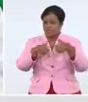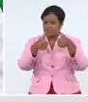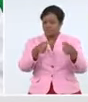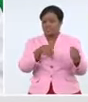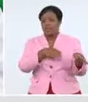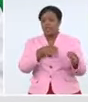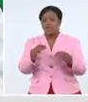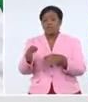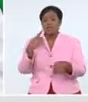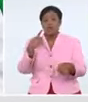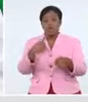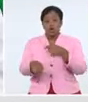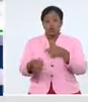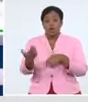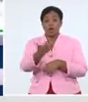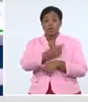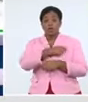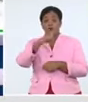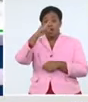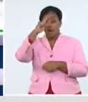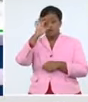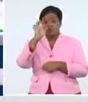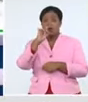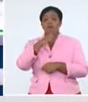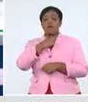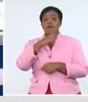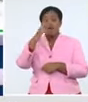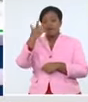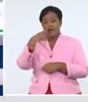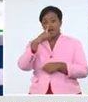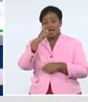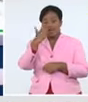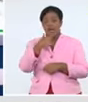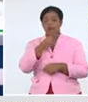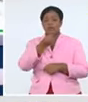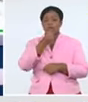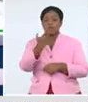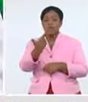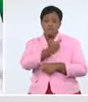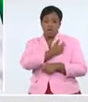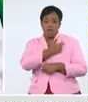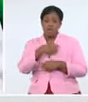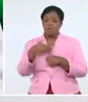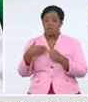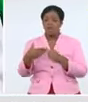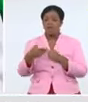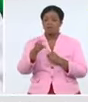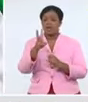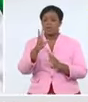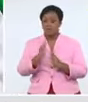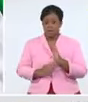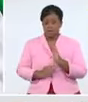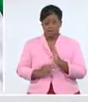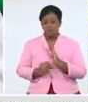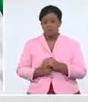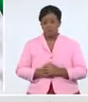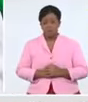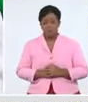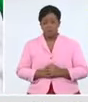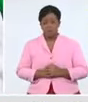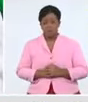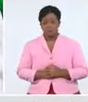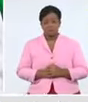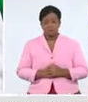Soberana, podemos llegar hasta 3 meses entre la primera y la segunda dosis. Bien. Y hasta 6 meses entre la segunda.